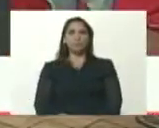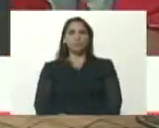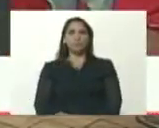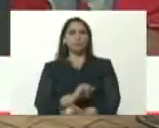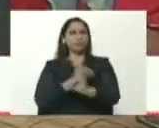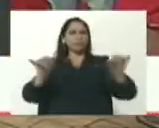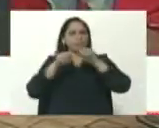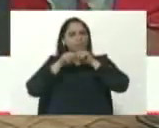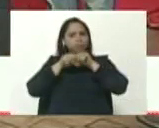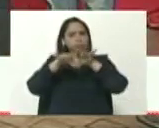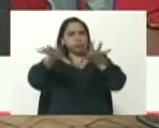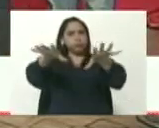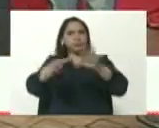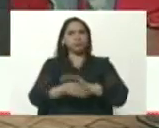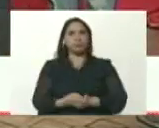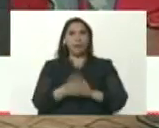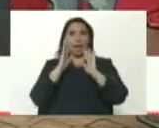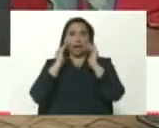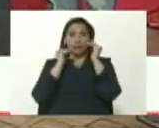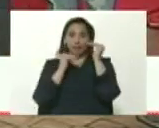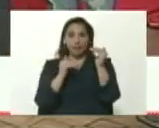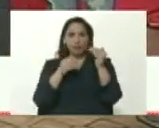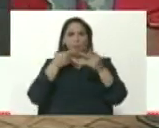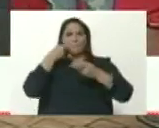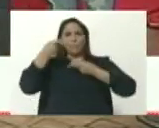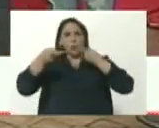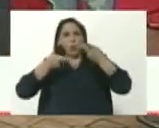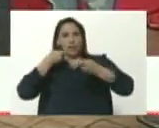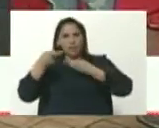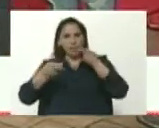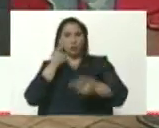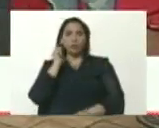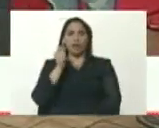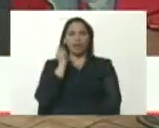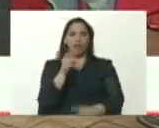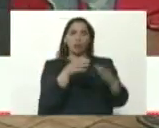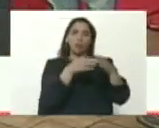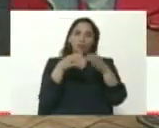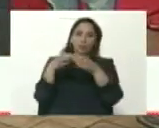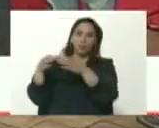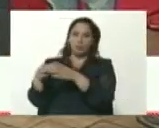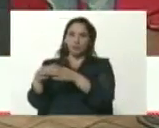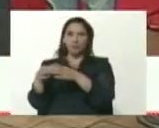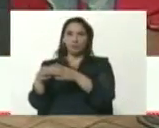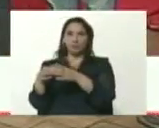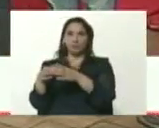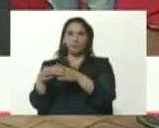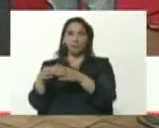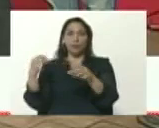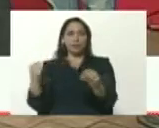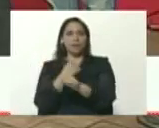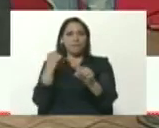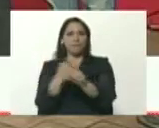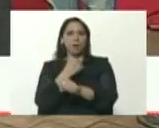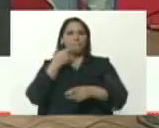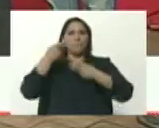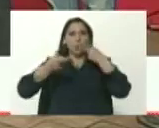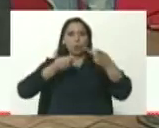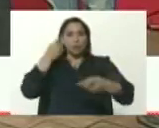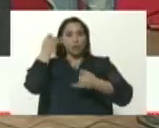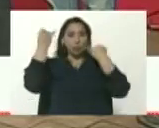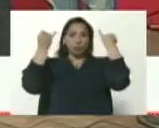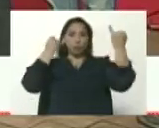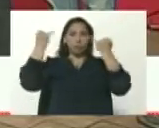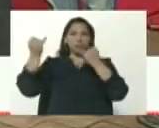está desplegado, atendiendo en lo político la tarea organizativa y el trabajo político